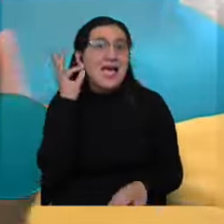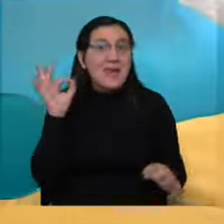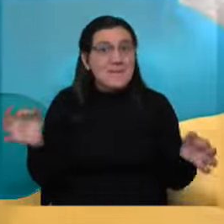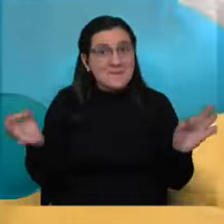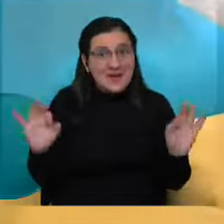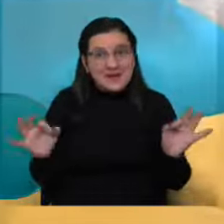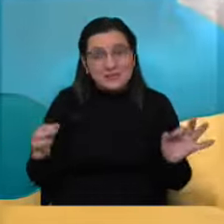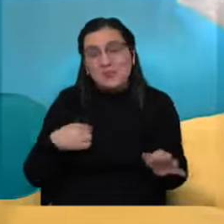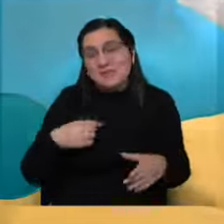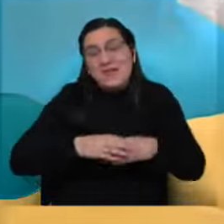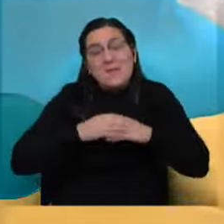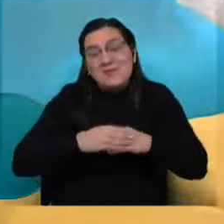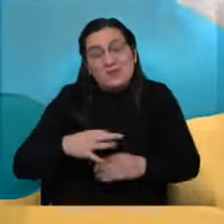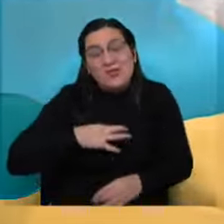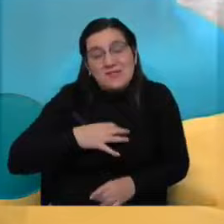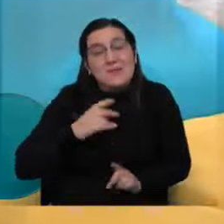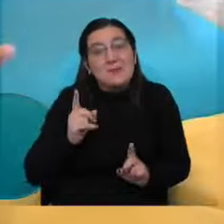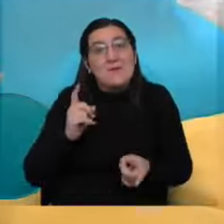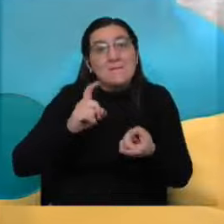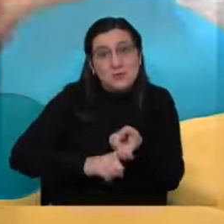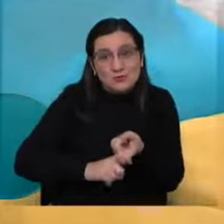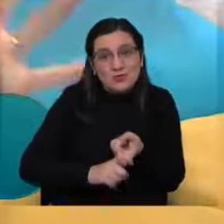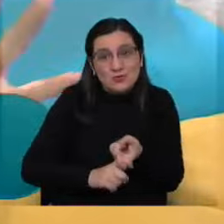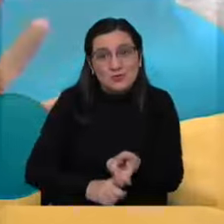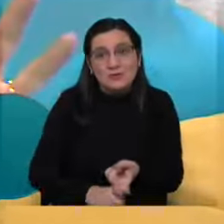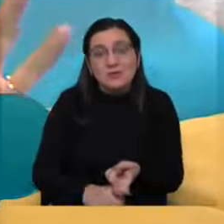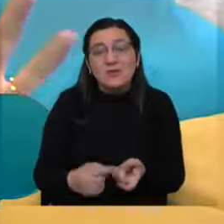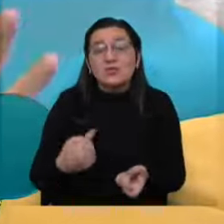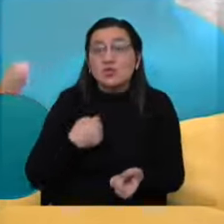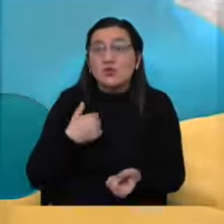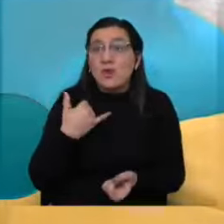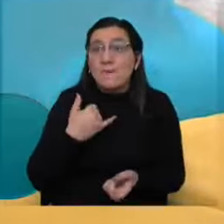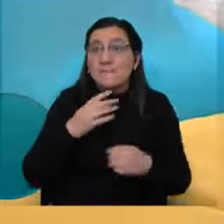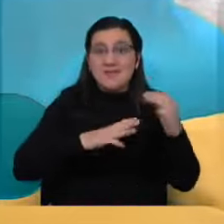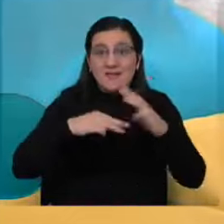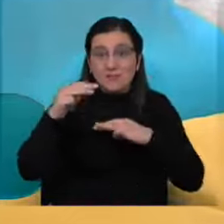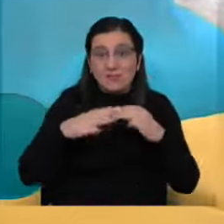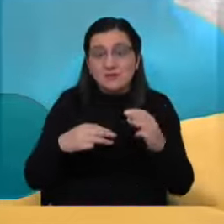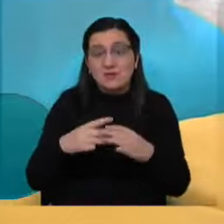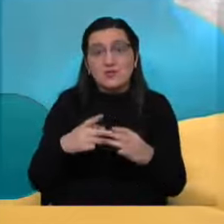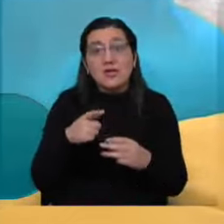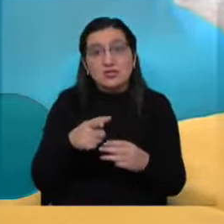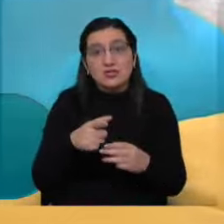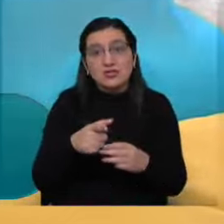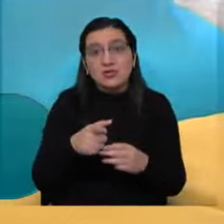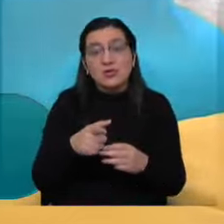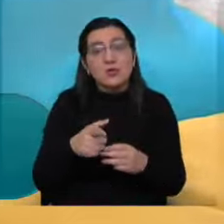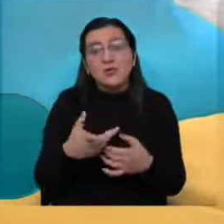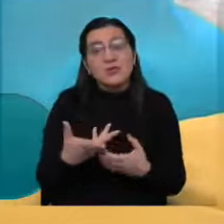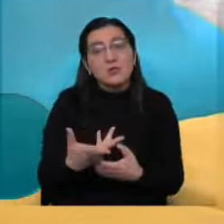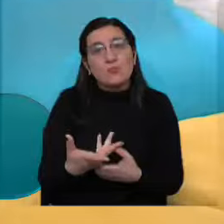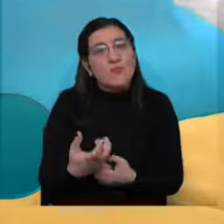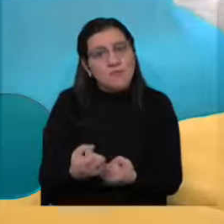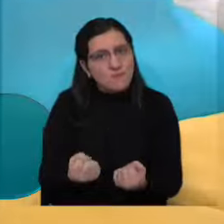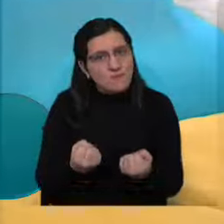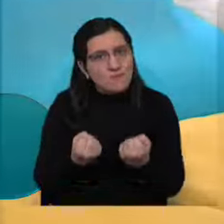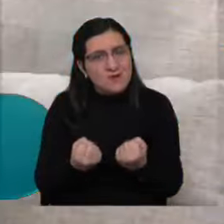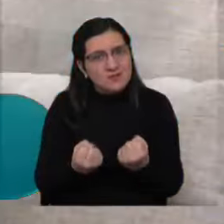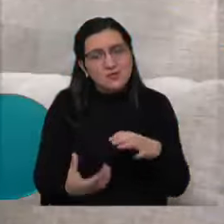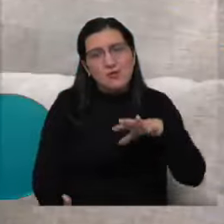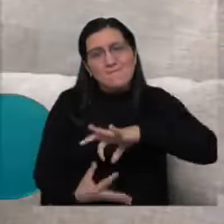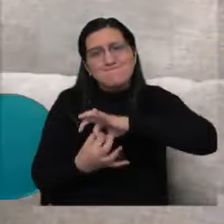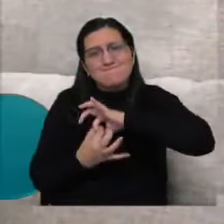toda la vida este a mi esposo por supuesto y yo eh Me quedo con una metáfora son Remo y amarre o sea es ese cable a tierra eso